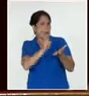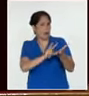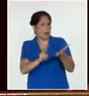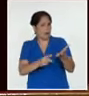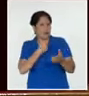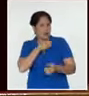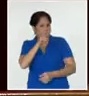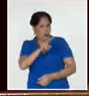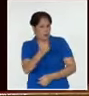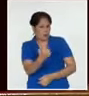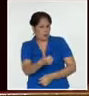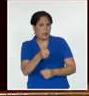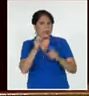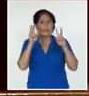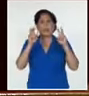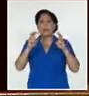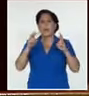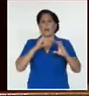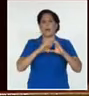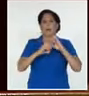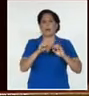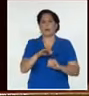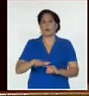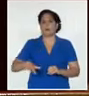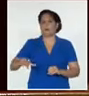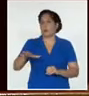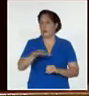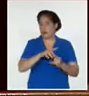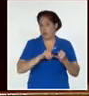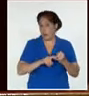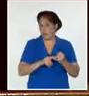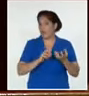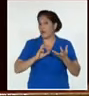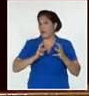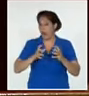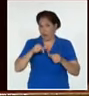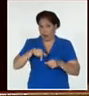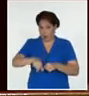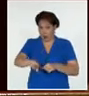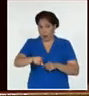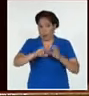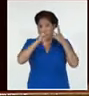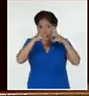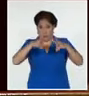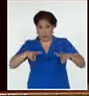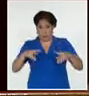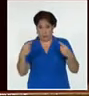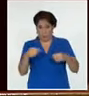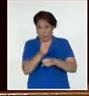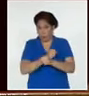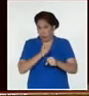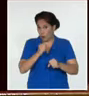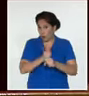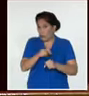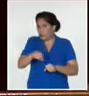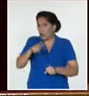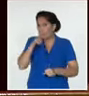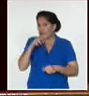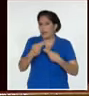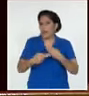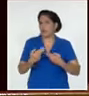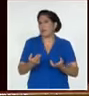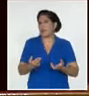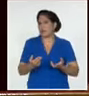rigor el tema de la comunicación social y el papel que en las nuevas plataformas digitales le corresponde a la organización,